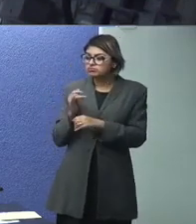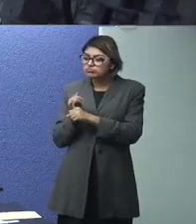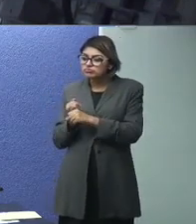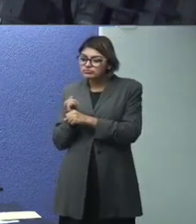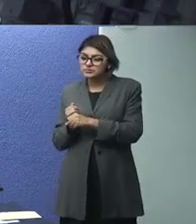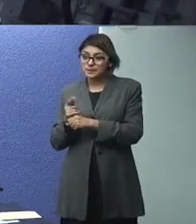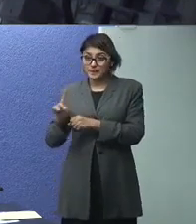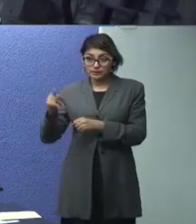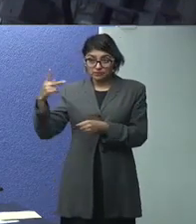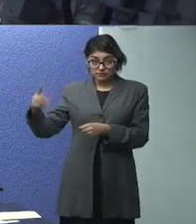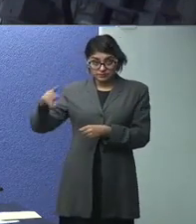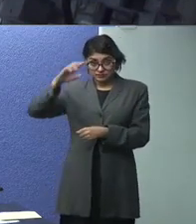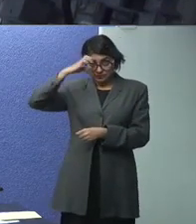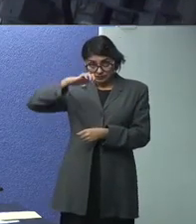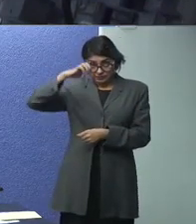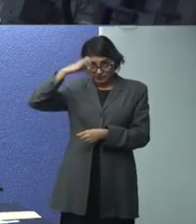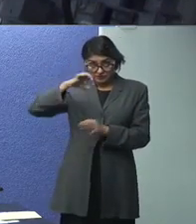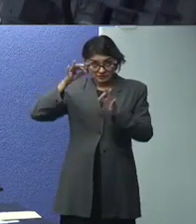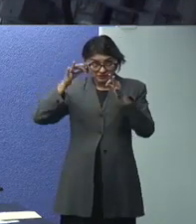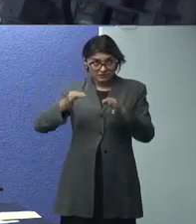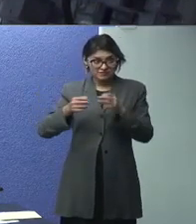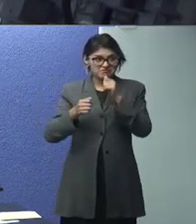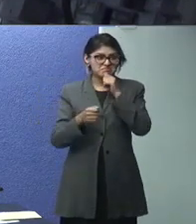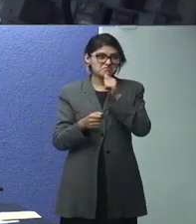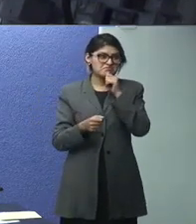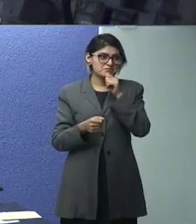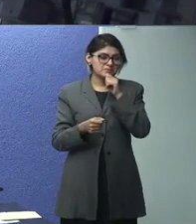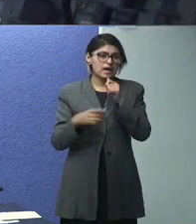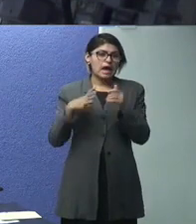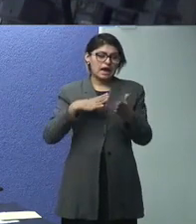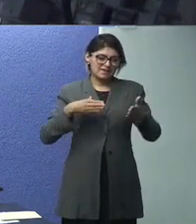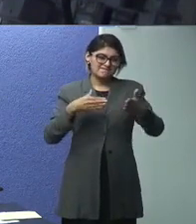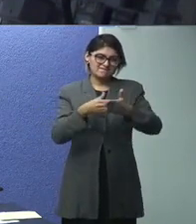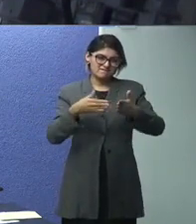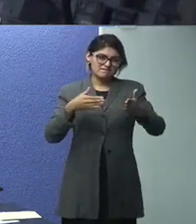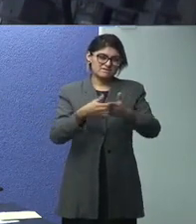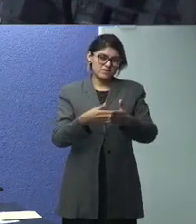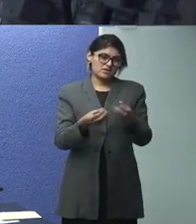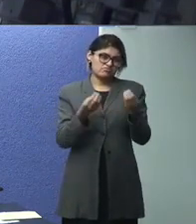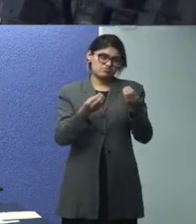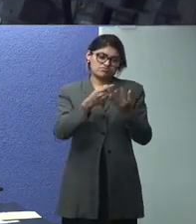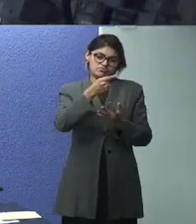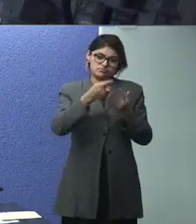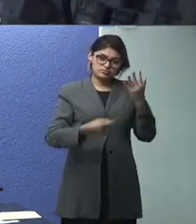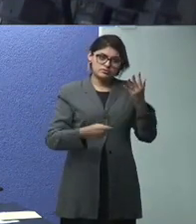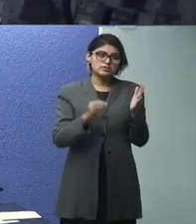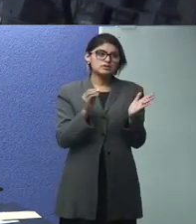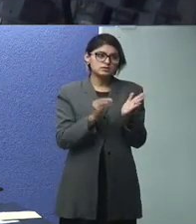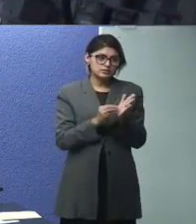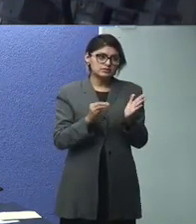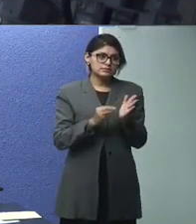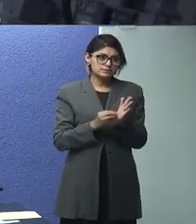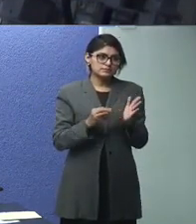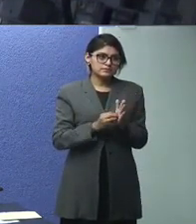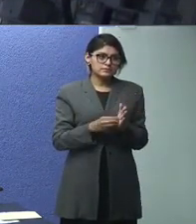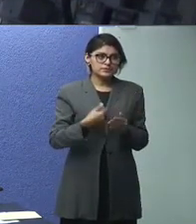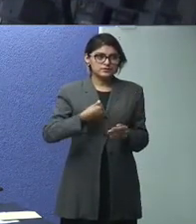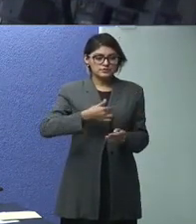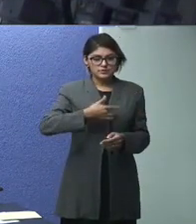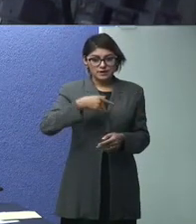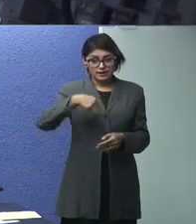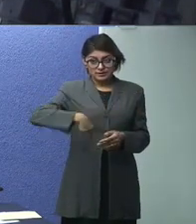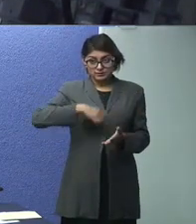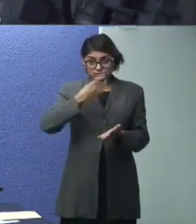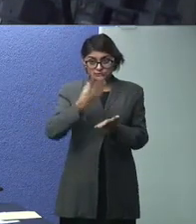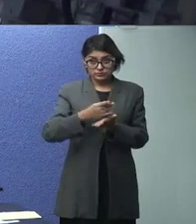de verdad el reto, todavía los retos son muchos, y los retos, la situación creo que no es privativa de nuestra